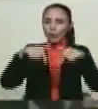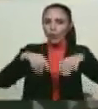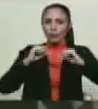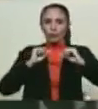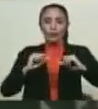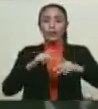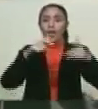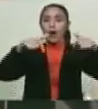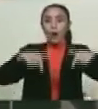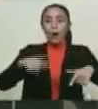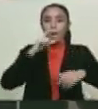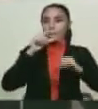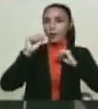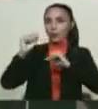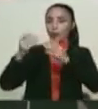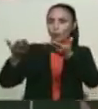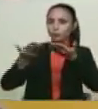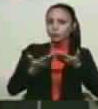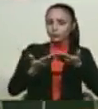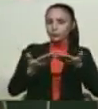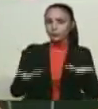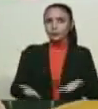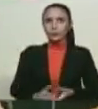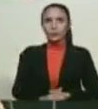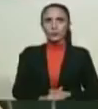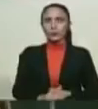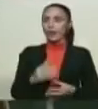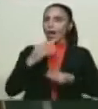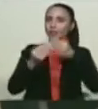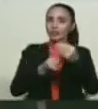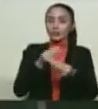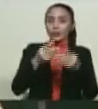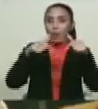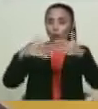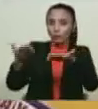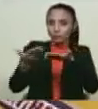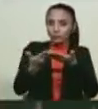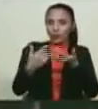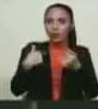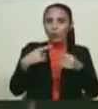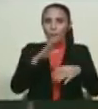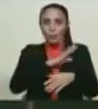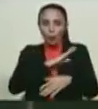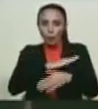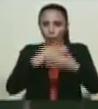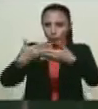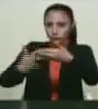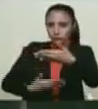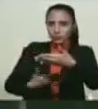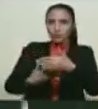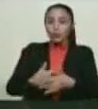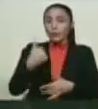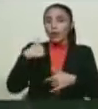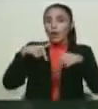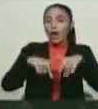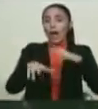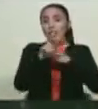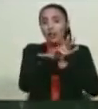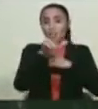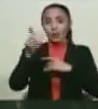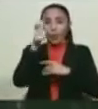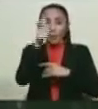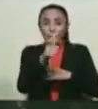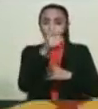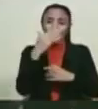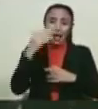nuestro presidente Nicolás Maduro Moro está haciendo este sueño realidad. hoy en nombre de esos 32 compañeros